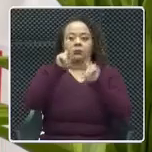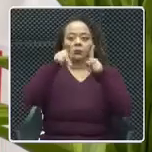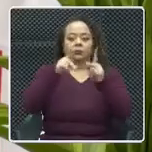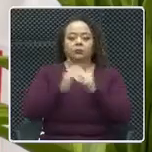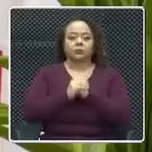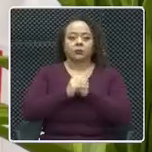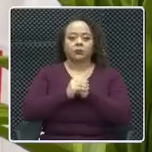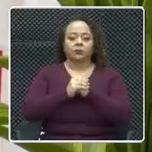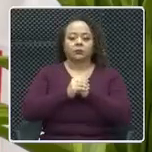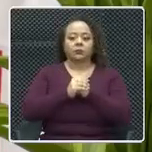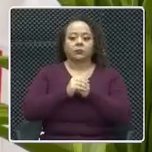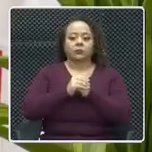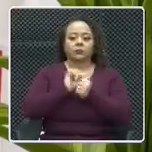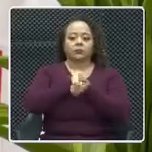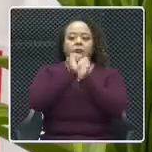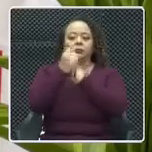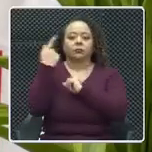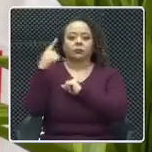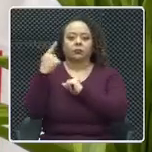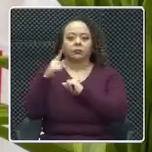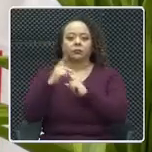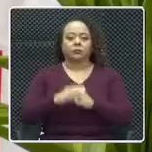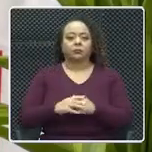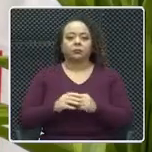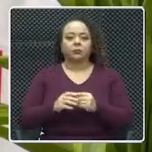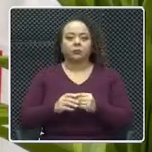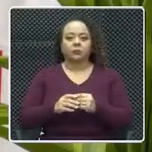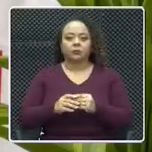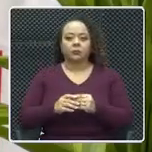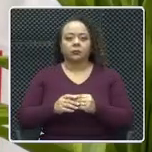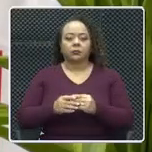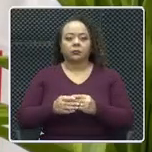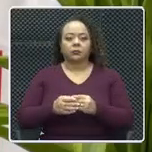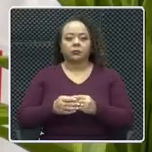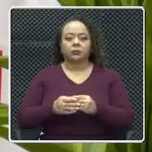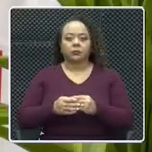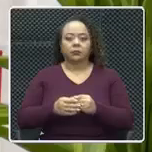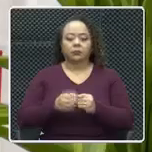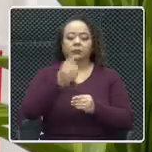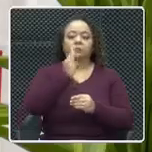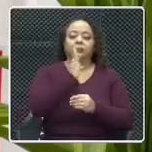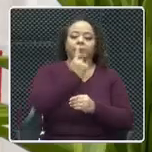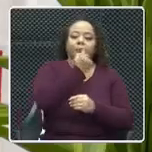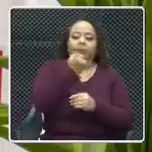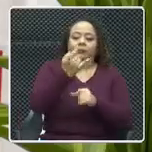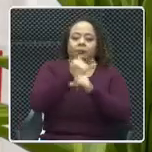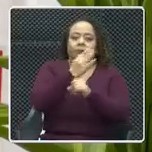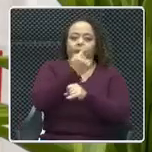le materializó el riesgo latente. Bueno, nos han hablado que cada institución y